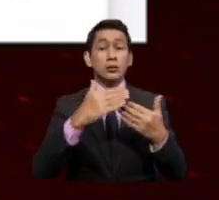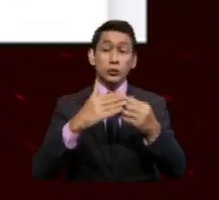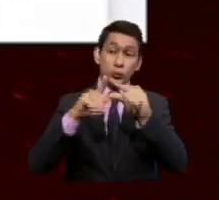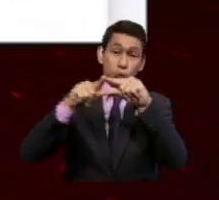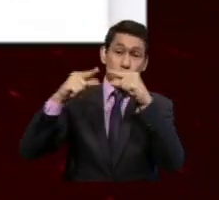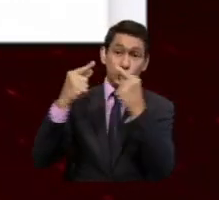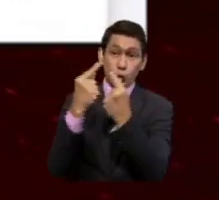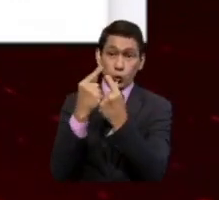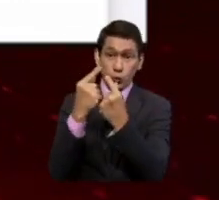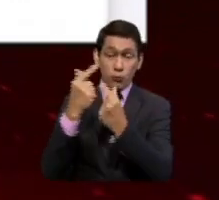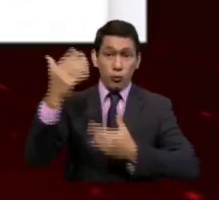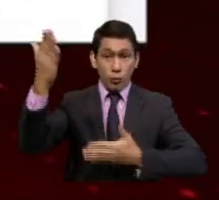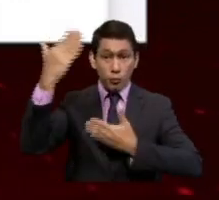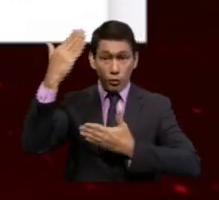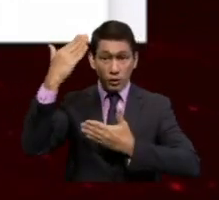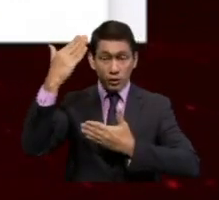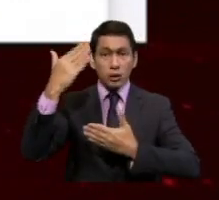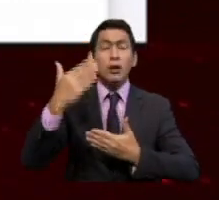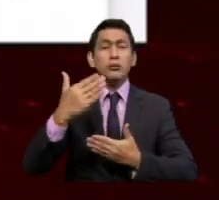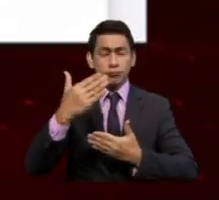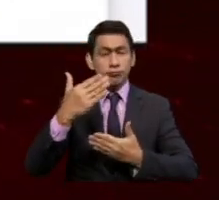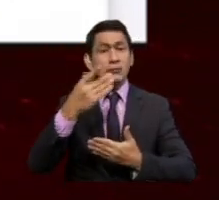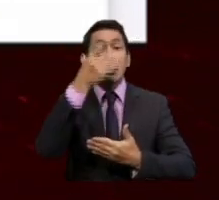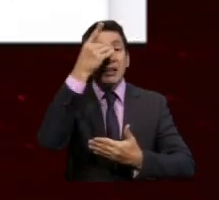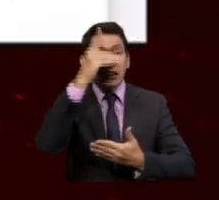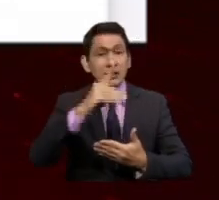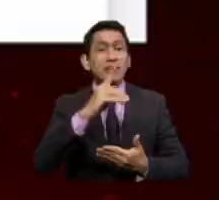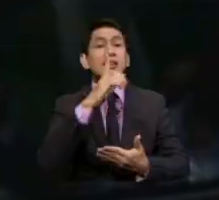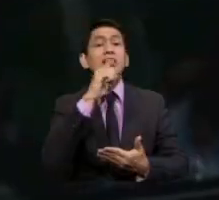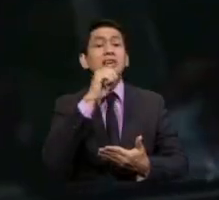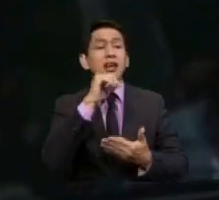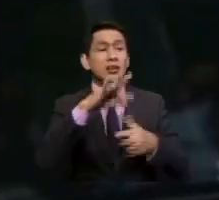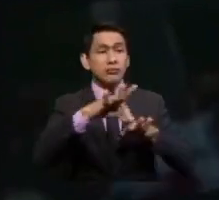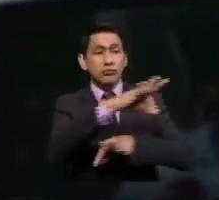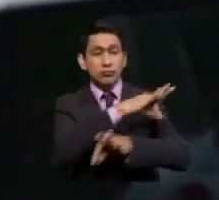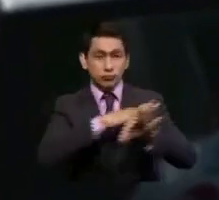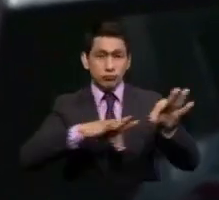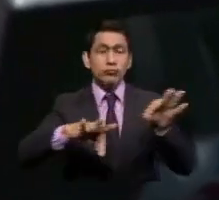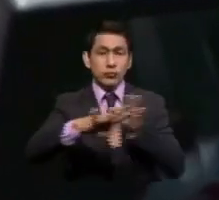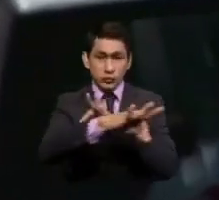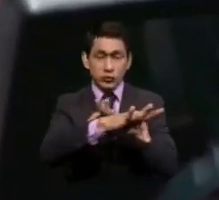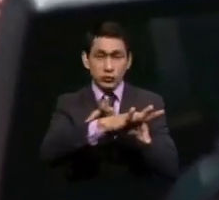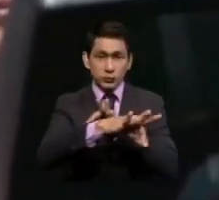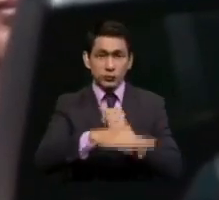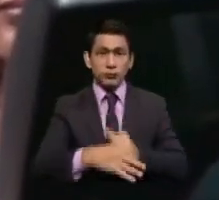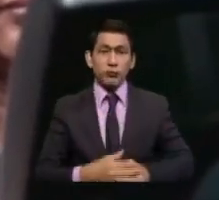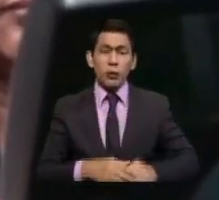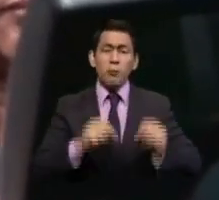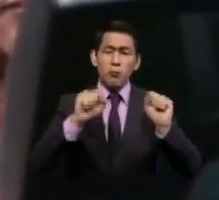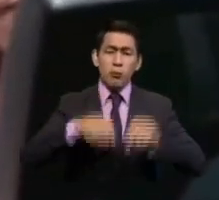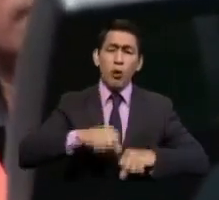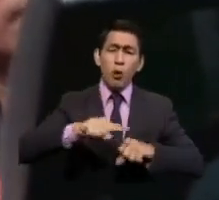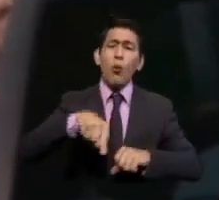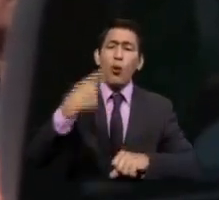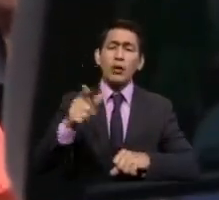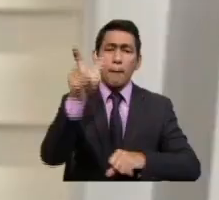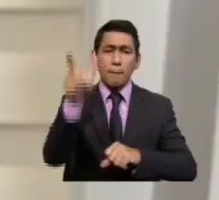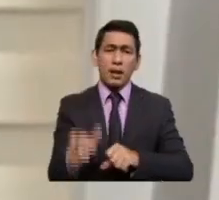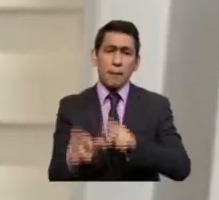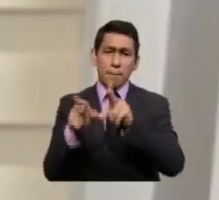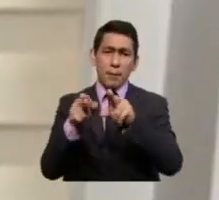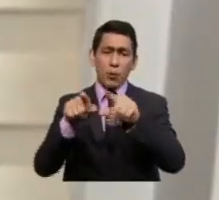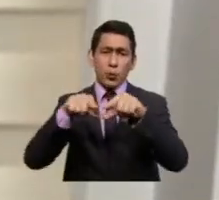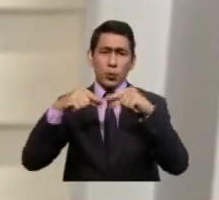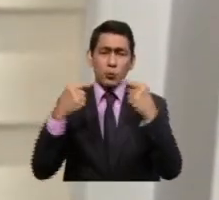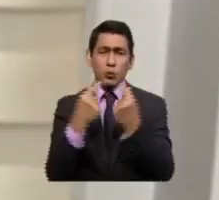organización política o alianza que auspicia esa candidatura quien podrá reemplazar con otro candidato de la misma organización. En